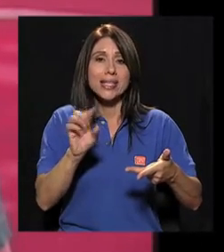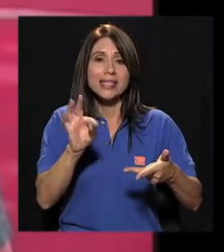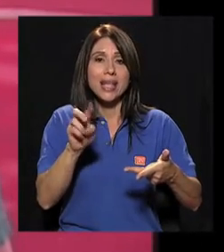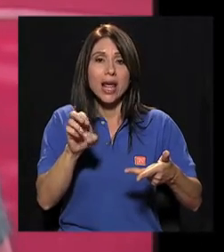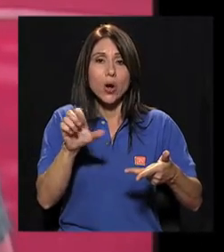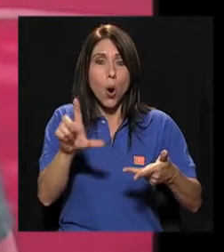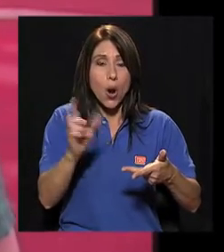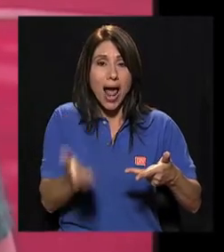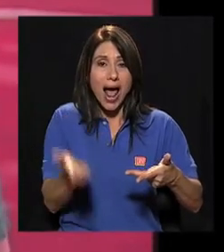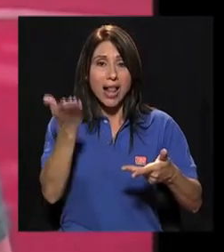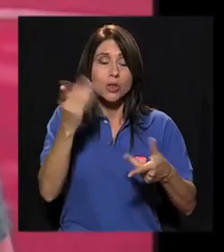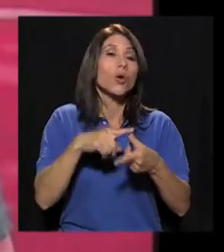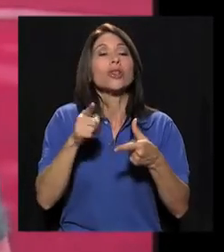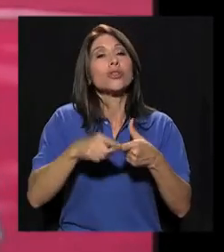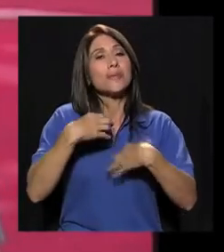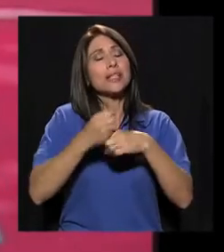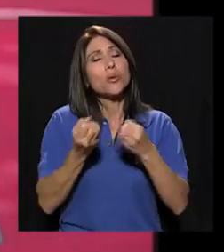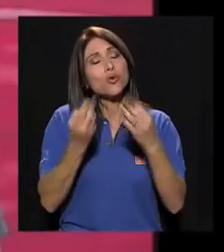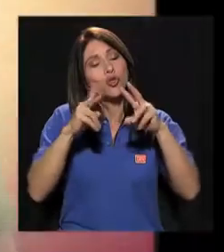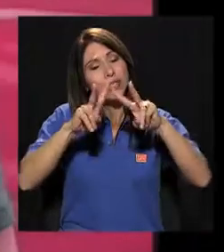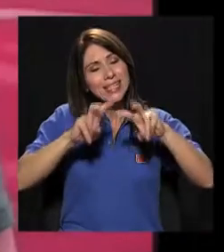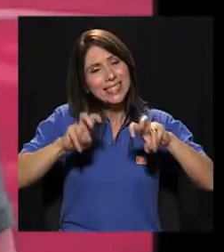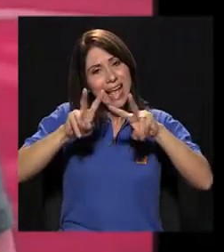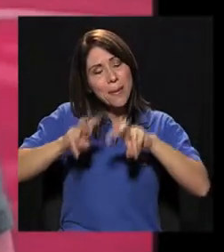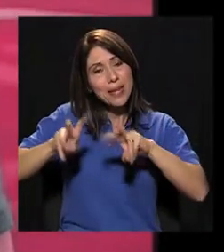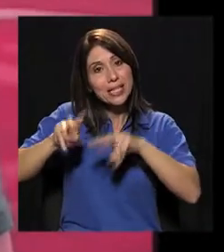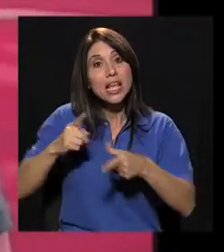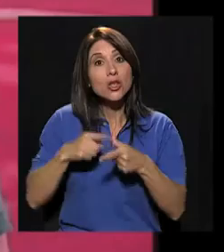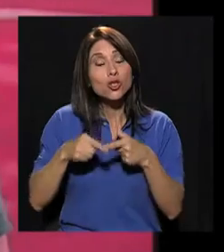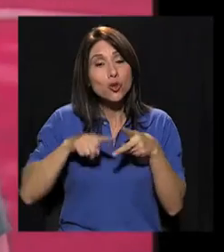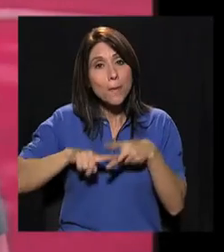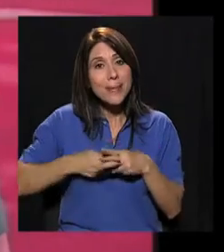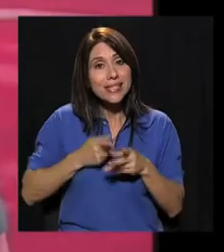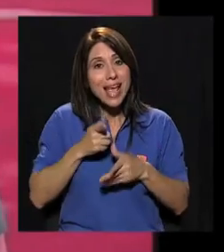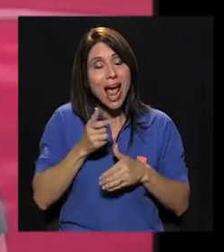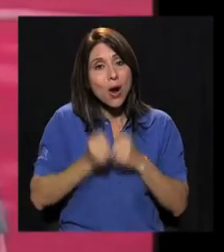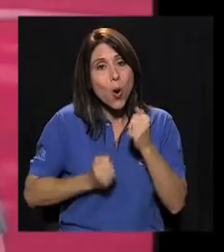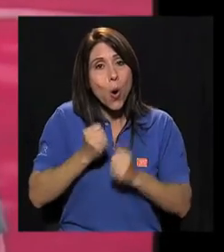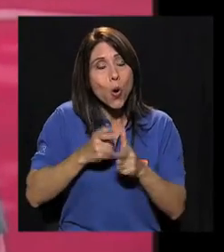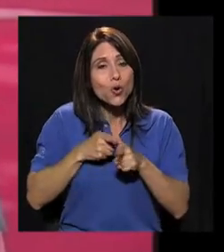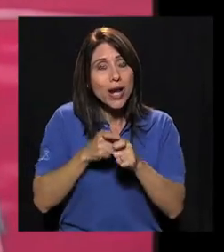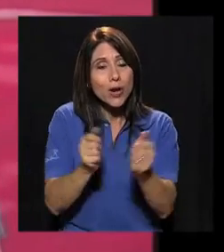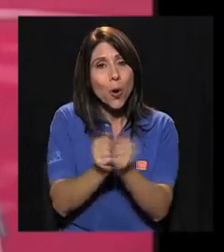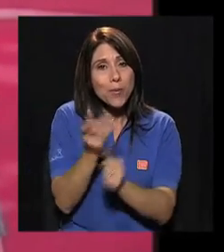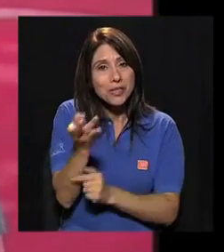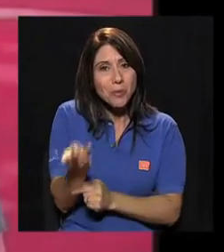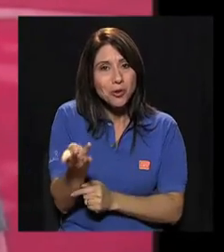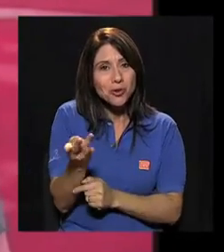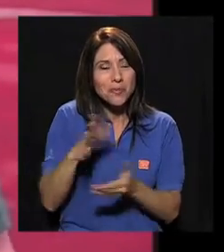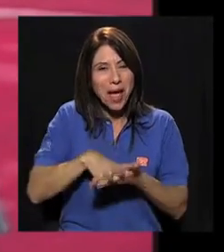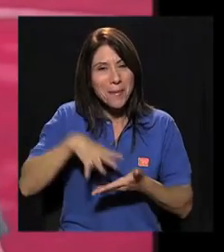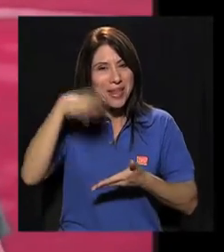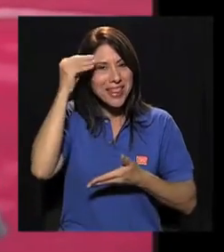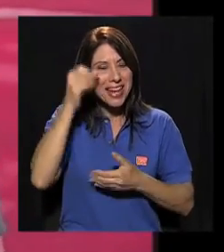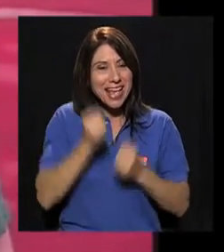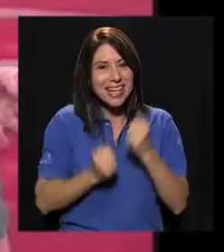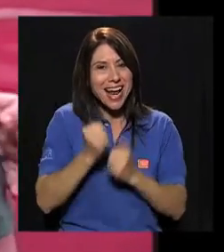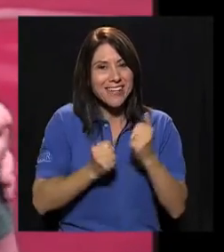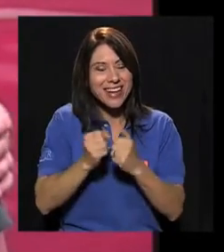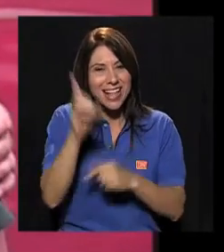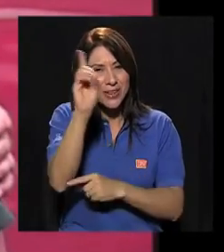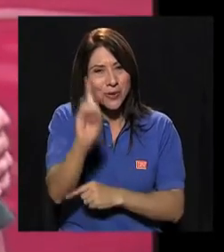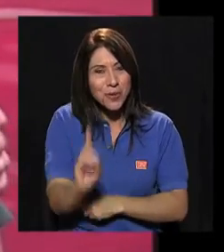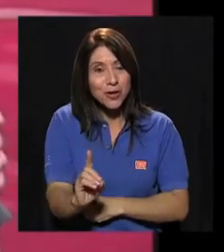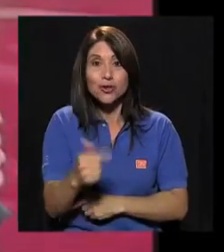alto. Y me mandaron un montón de exámenes. Entonces empecé a correr con mi esposo. Aprender. Hacer carreras de 10